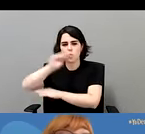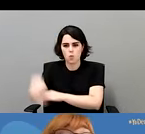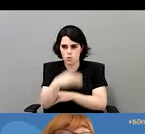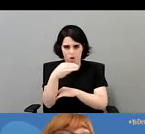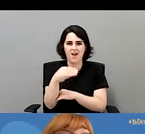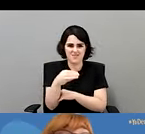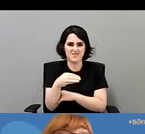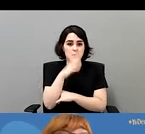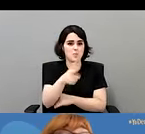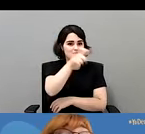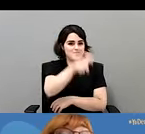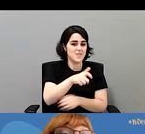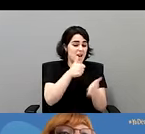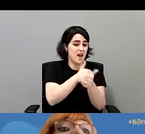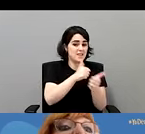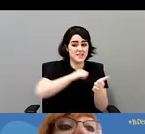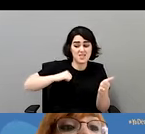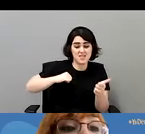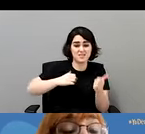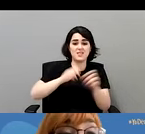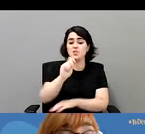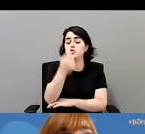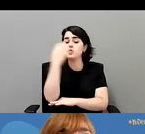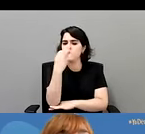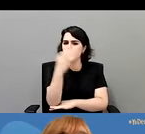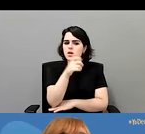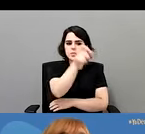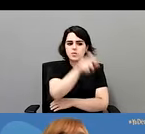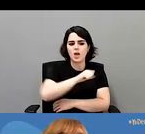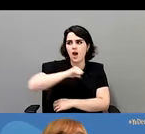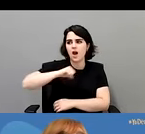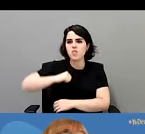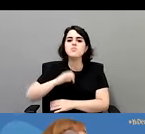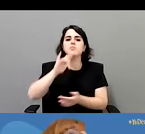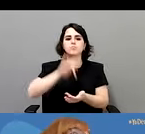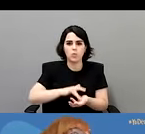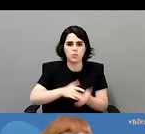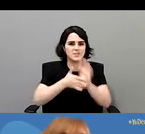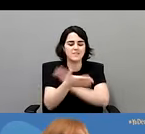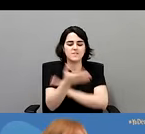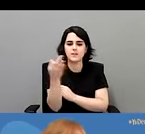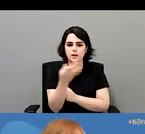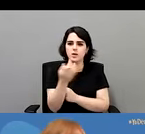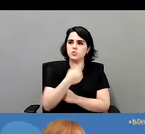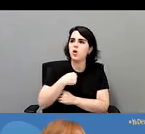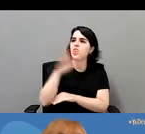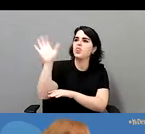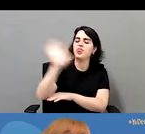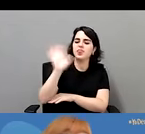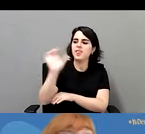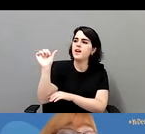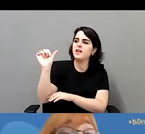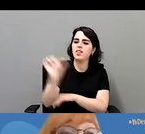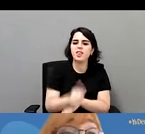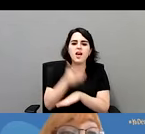Porque con la asistencia personal conseguimos que haya una individualización. ¿Y esto qué significa? Yo quiero ir al cine. Por